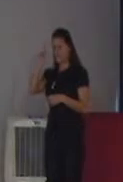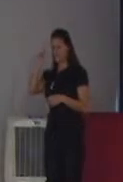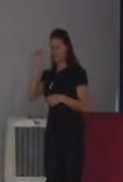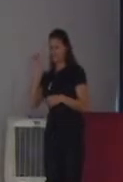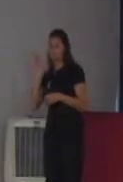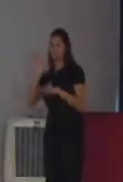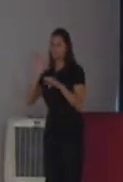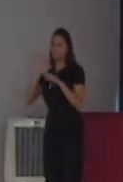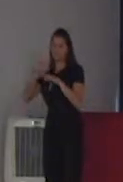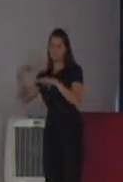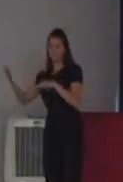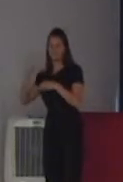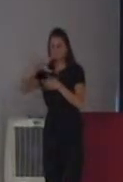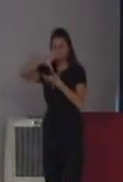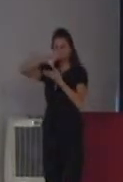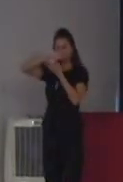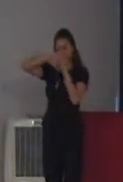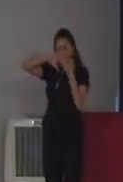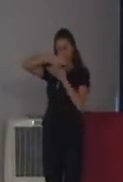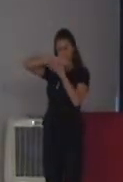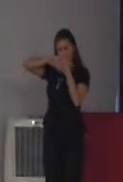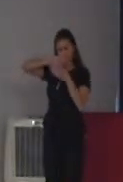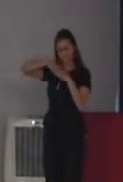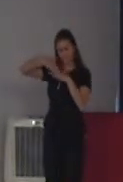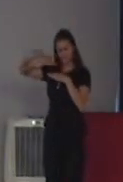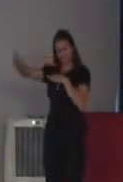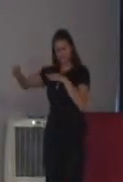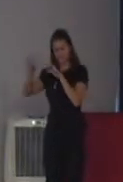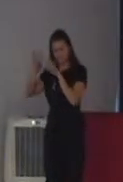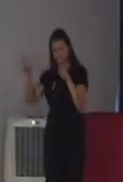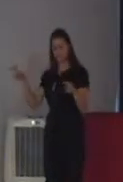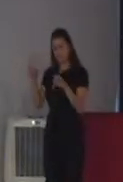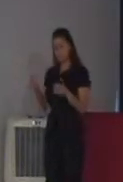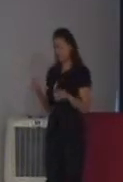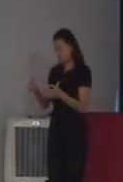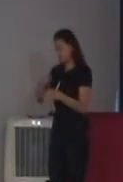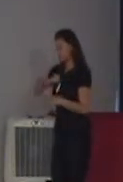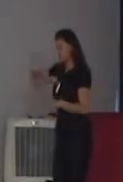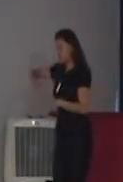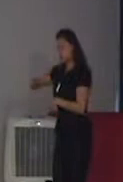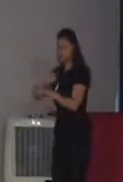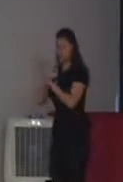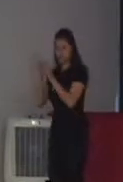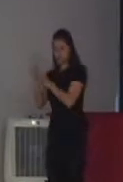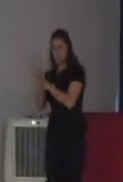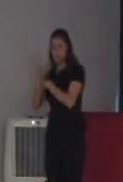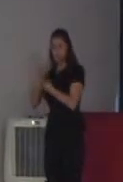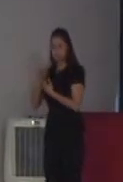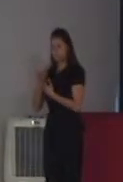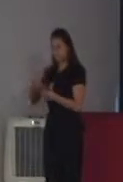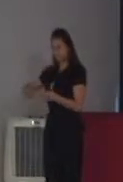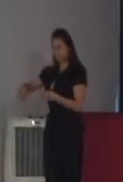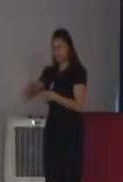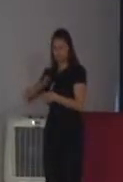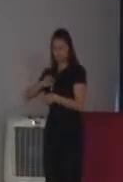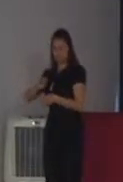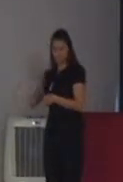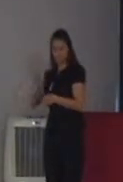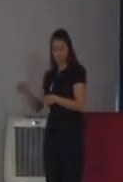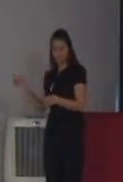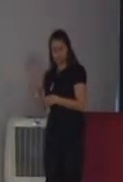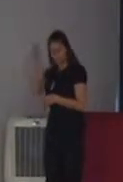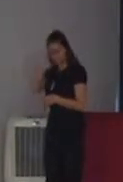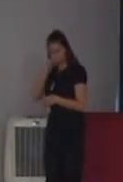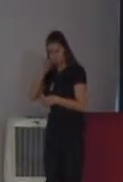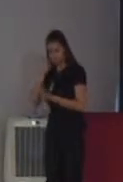todo en Norteamérica, después de todo el asunto de la reivindicación de los derechos sociales y civiles de los afroamericanos, el